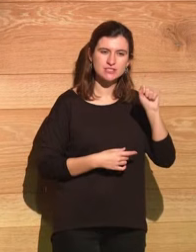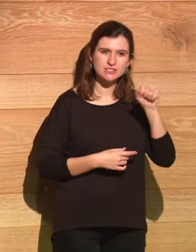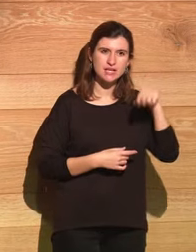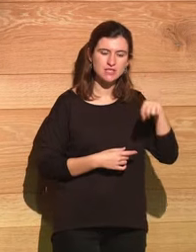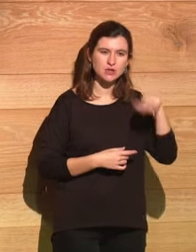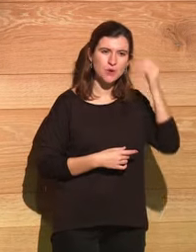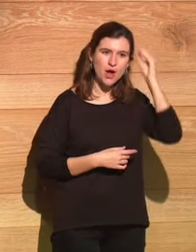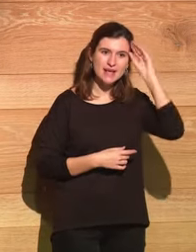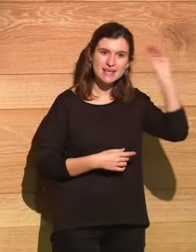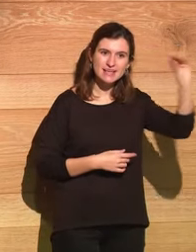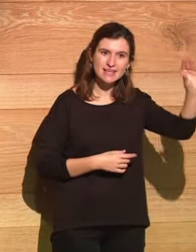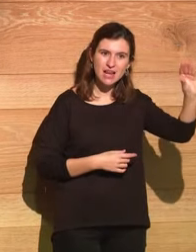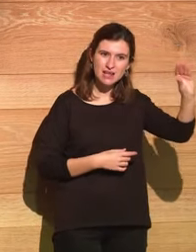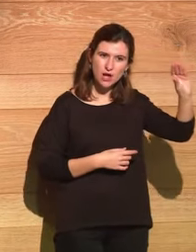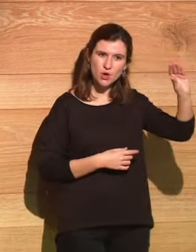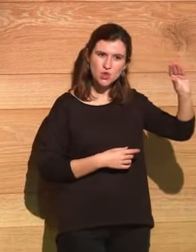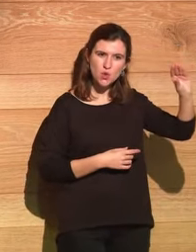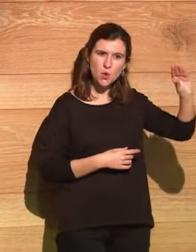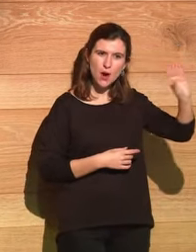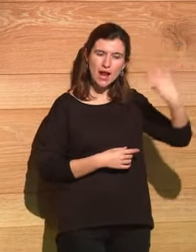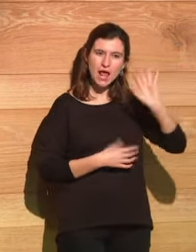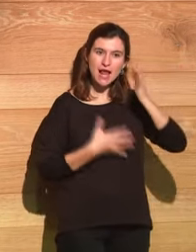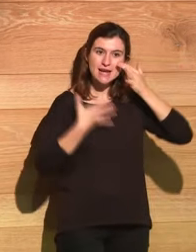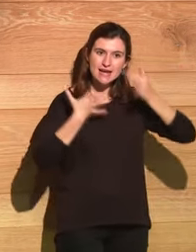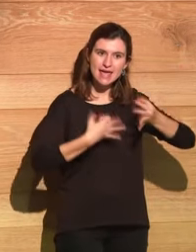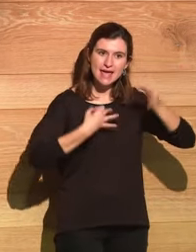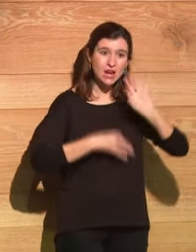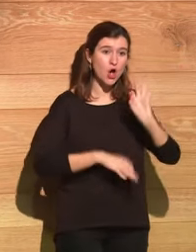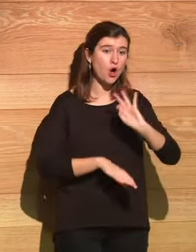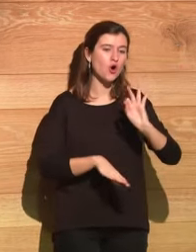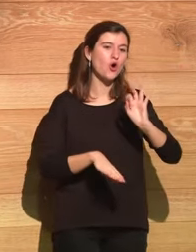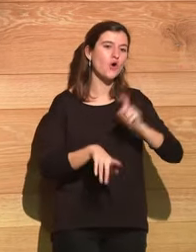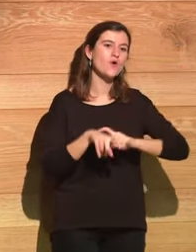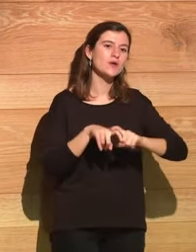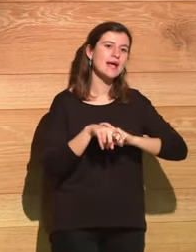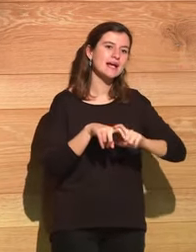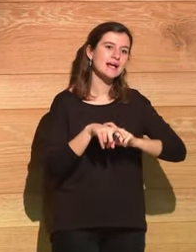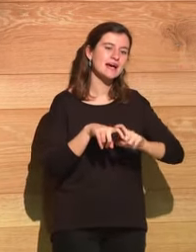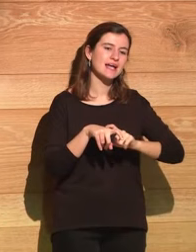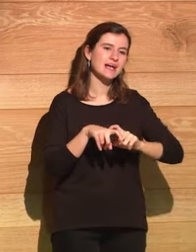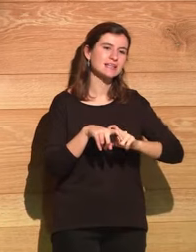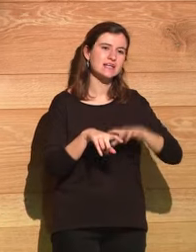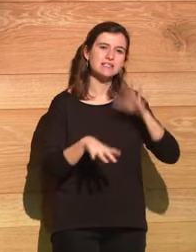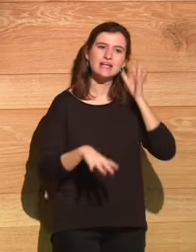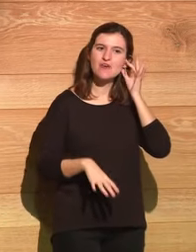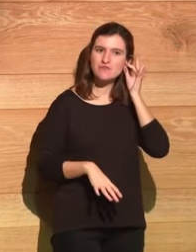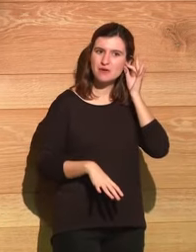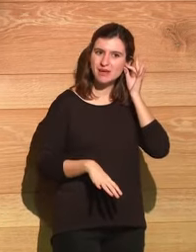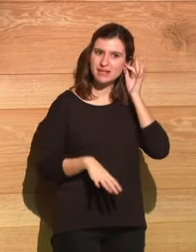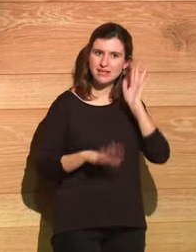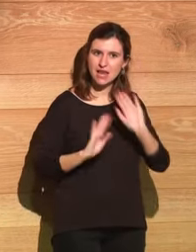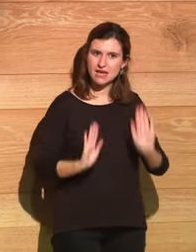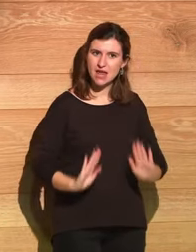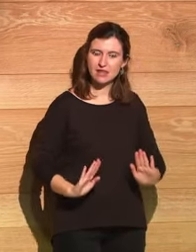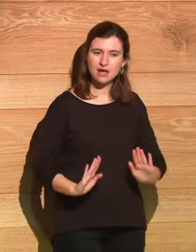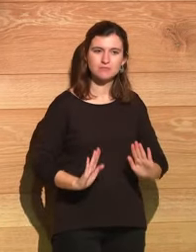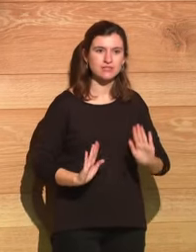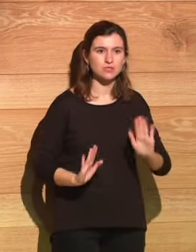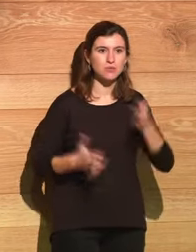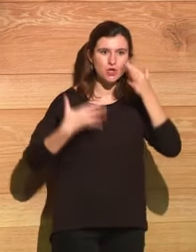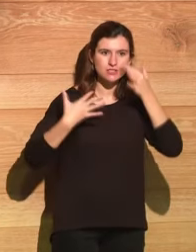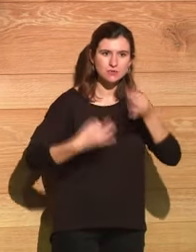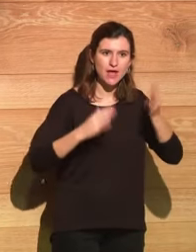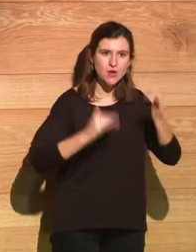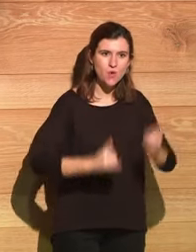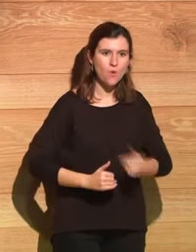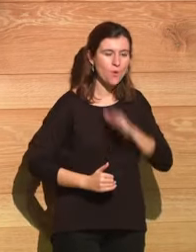del intelectual, verdadero intelectual, o es más bien una característica de un rasgo femenino, ¿no? De inseguridad en un mundo